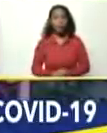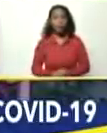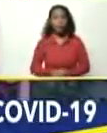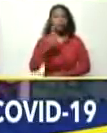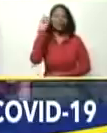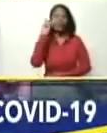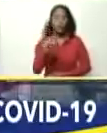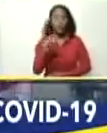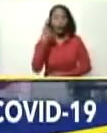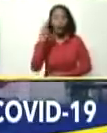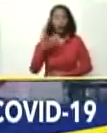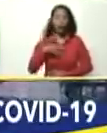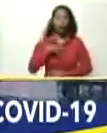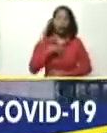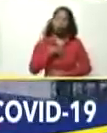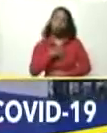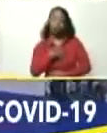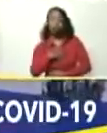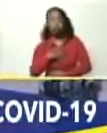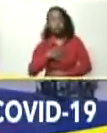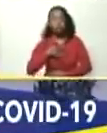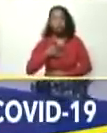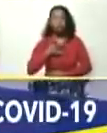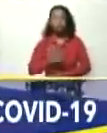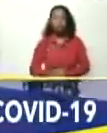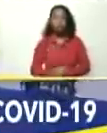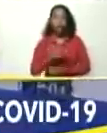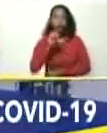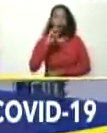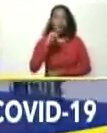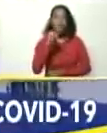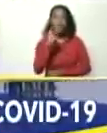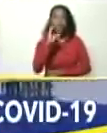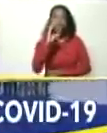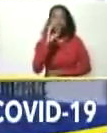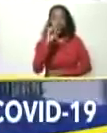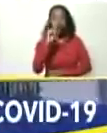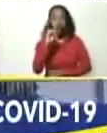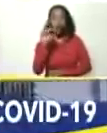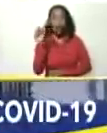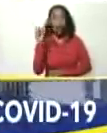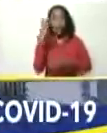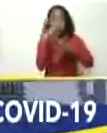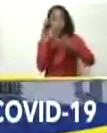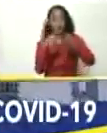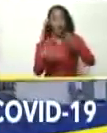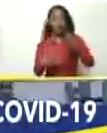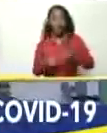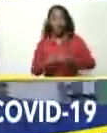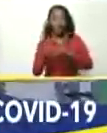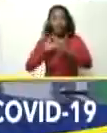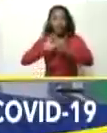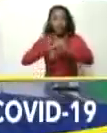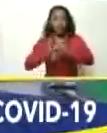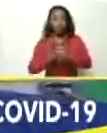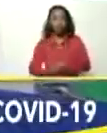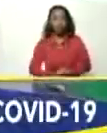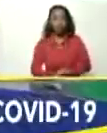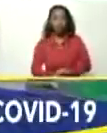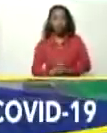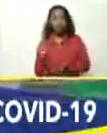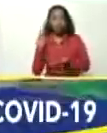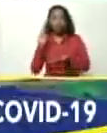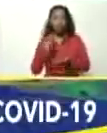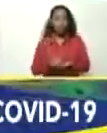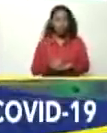También están asintomáticos. La Omicron, ustedes saben, bueno, todas estas variantes del coronavirus van